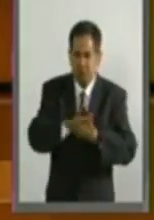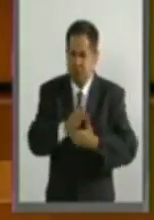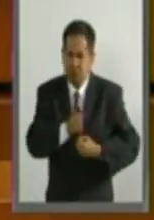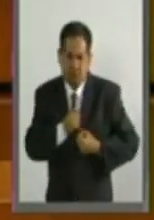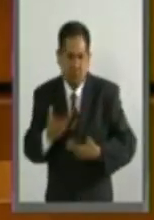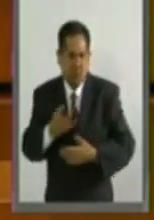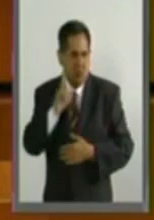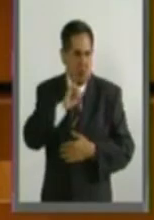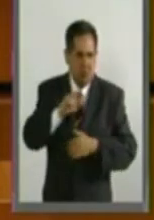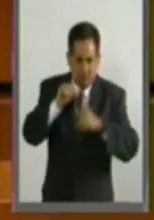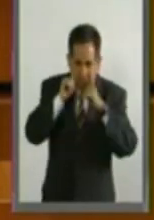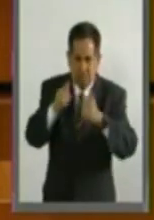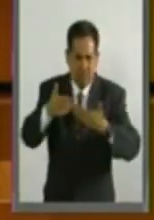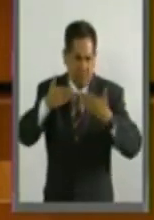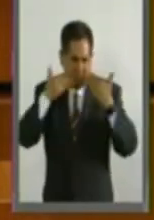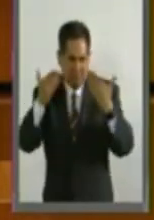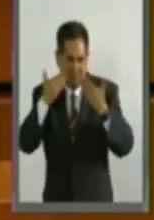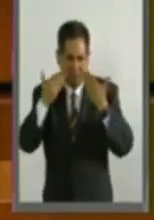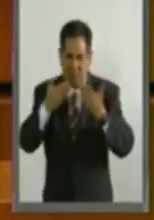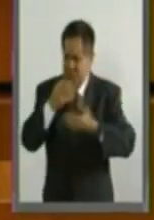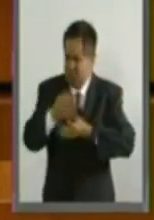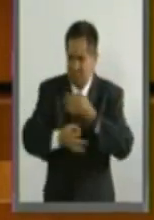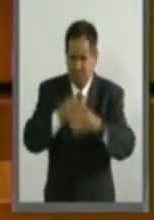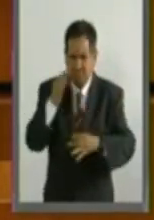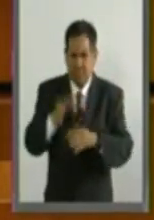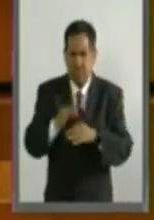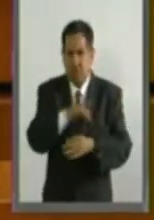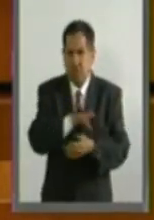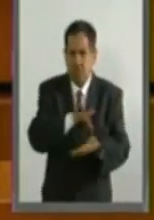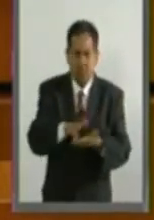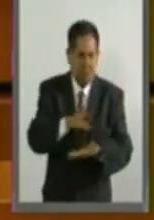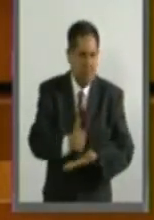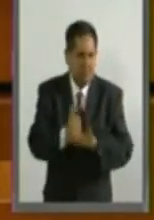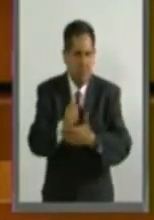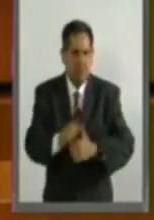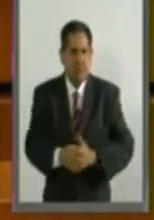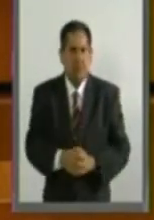mujer, atenta, amable, gentil y cooperadora.